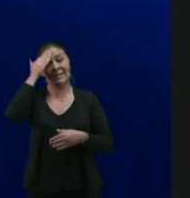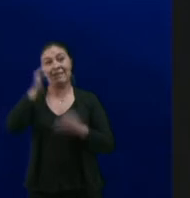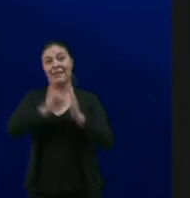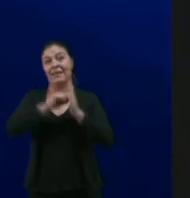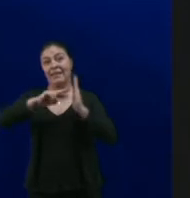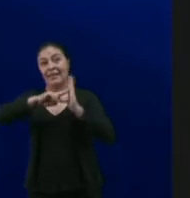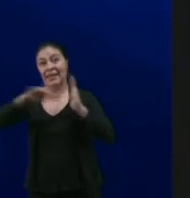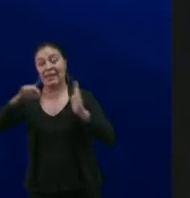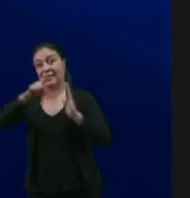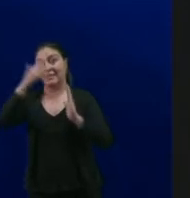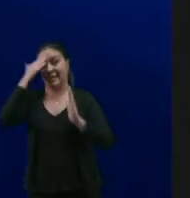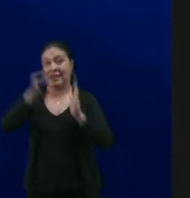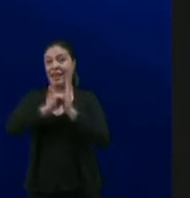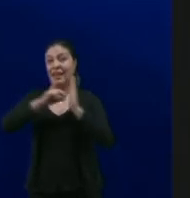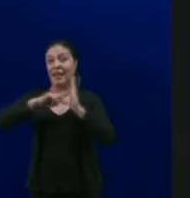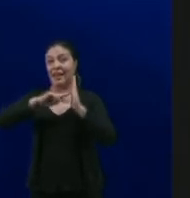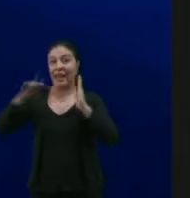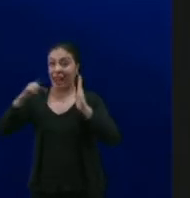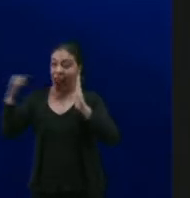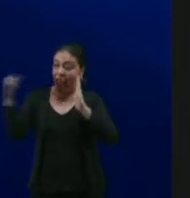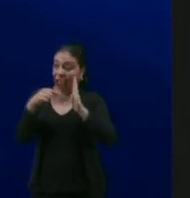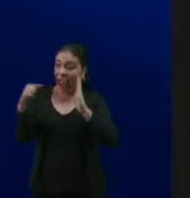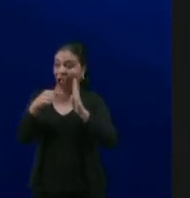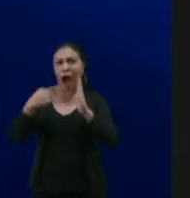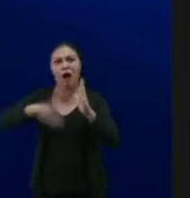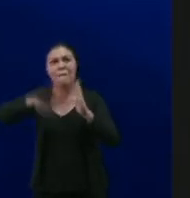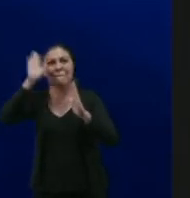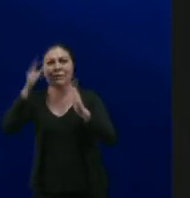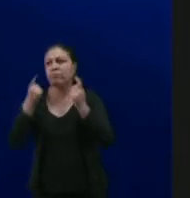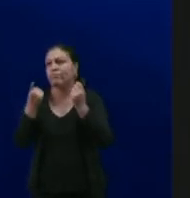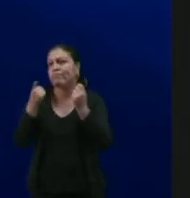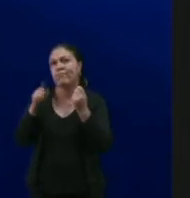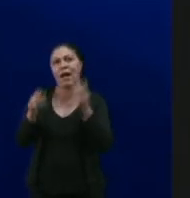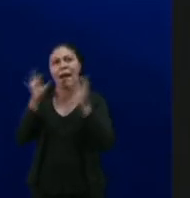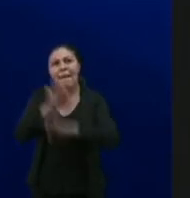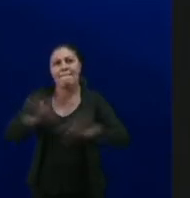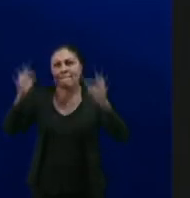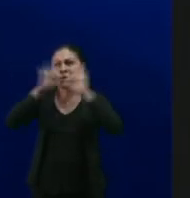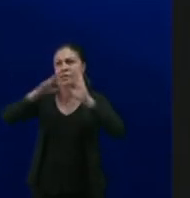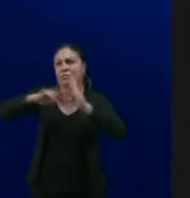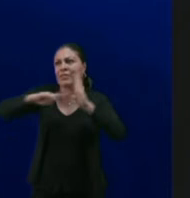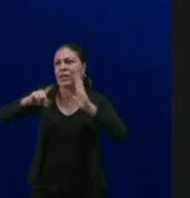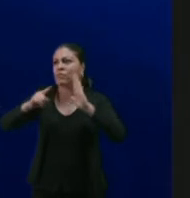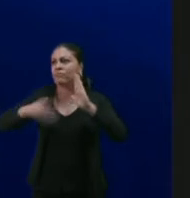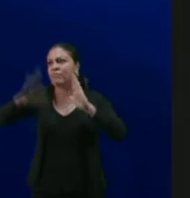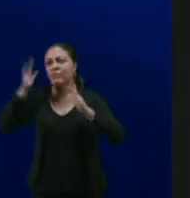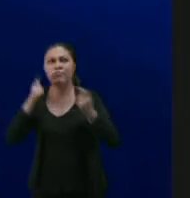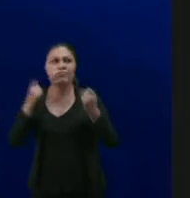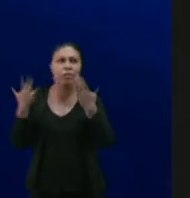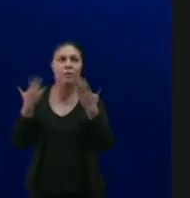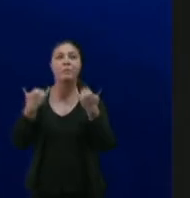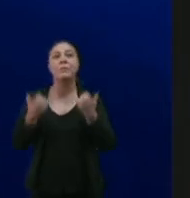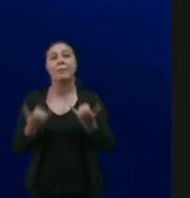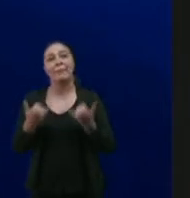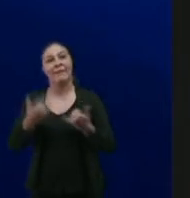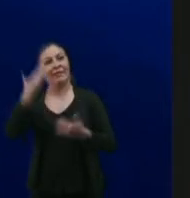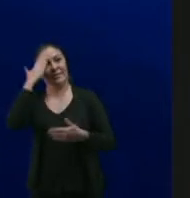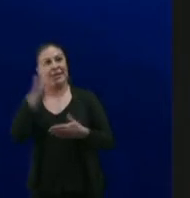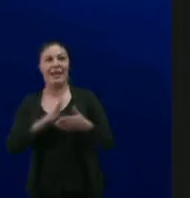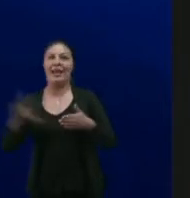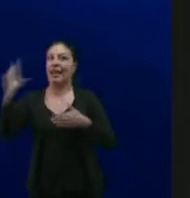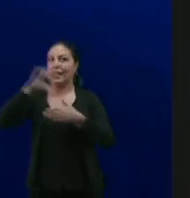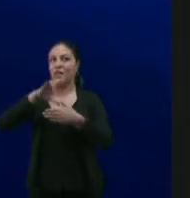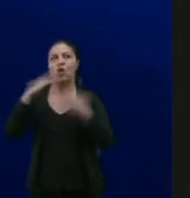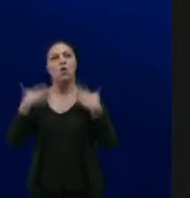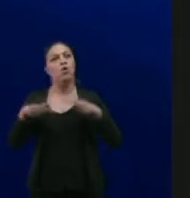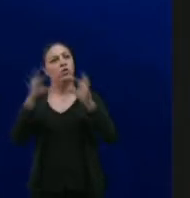donde ocurre la mayor parte del valor. Y de manera similar, en Latinoamérica debemos de tener mucho orgullo de